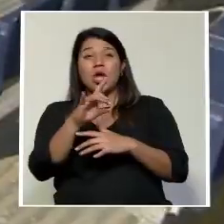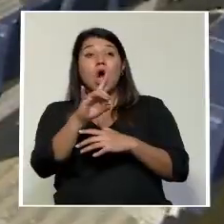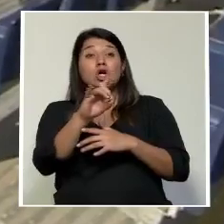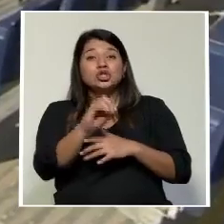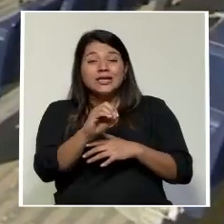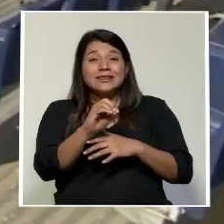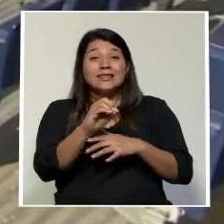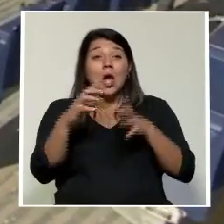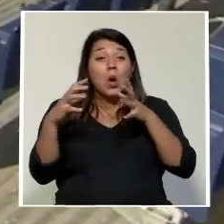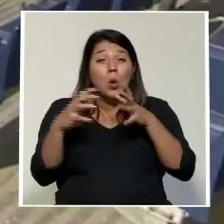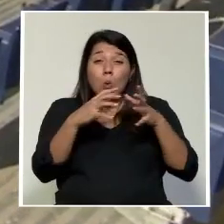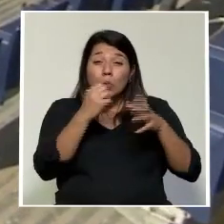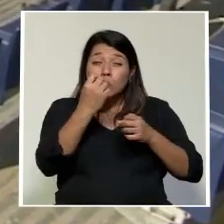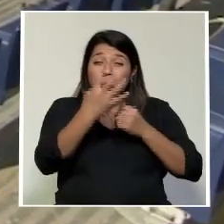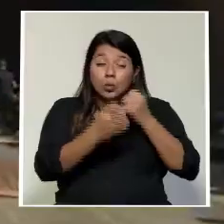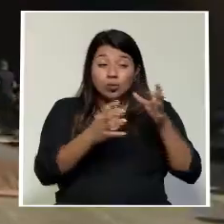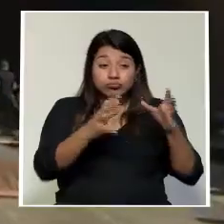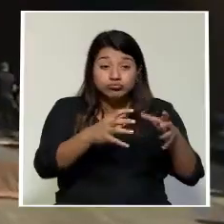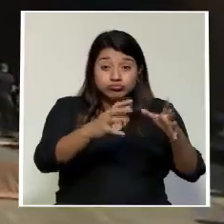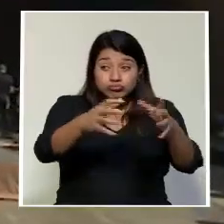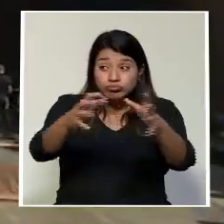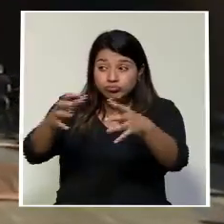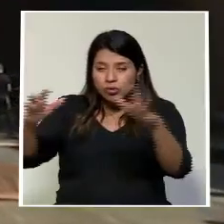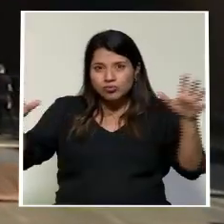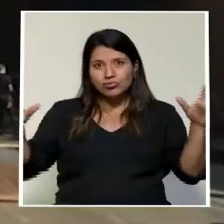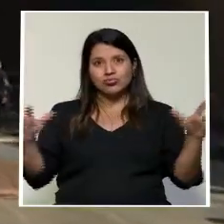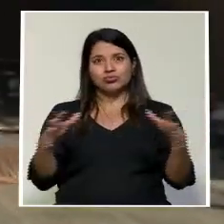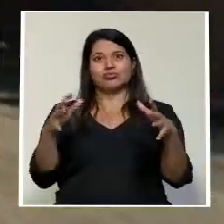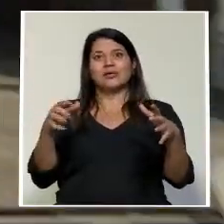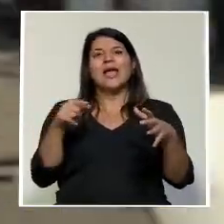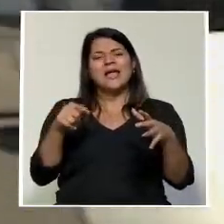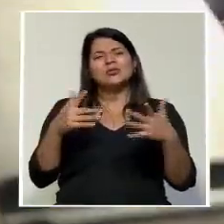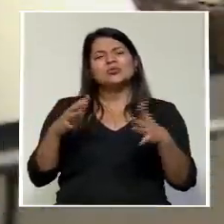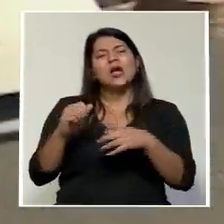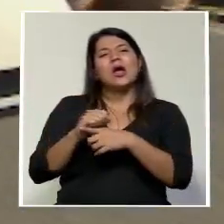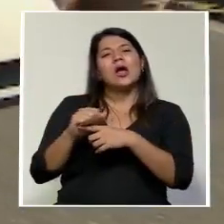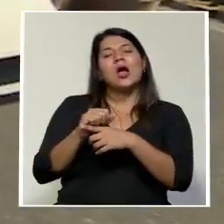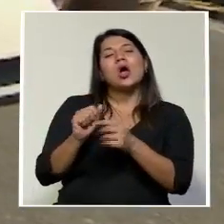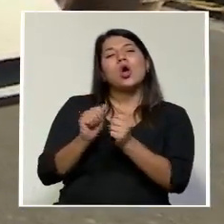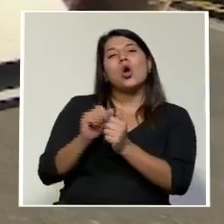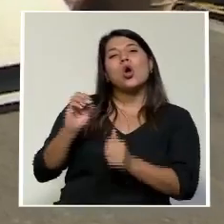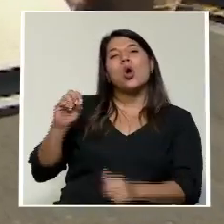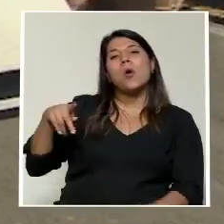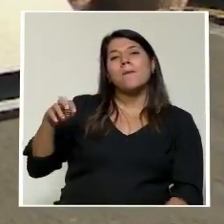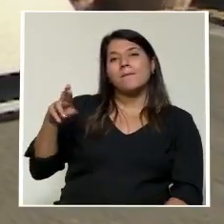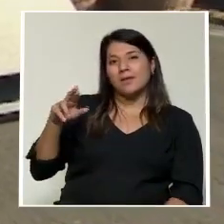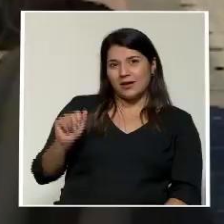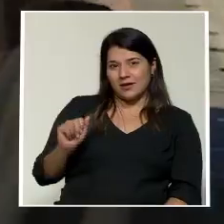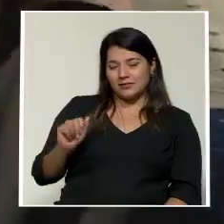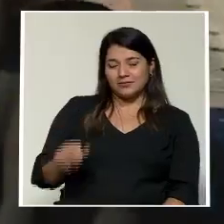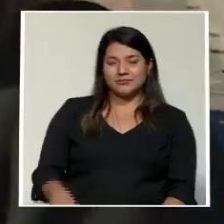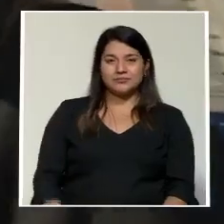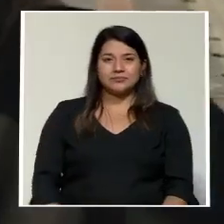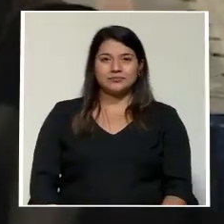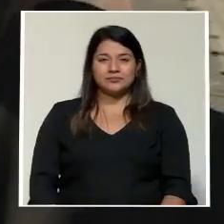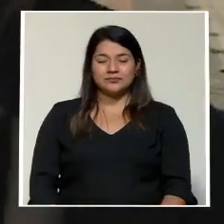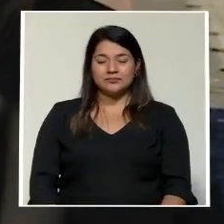empezaron a organizarse antes de la COVID y tocarán con la orquesta de la ópera incluida una representación del Tedeum